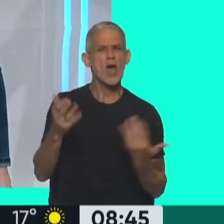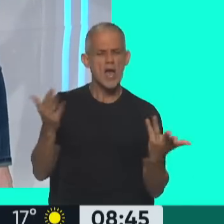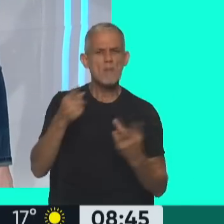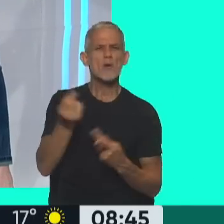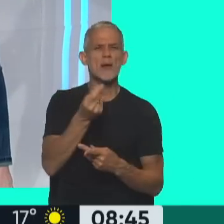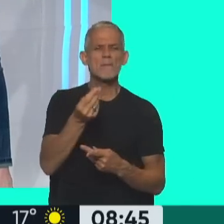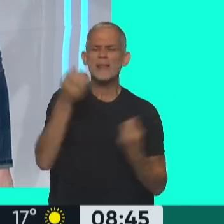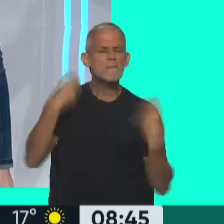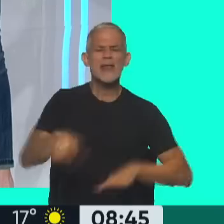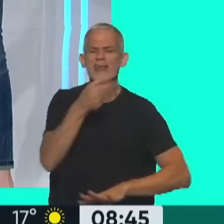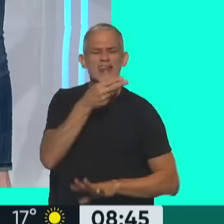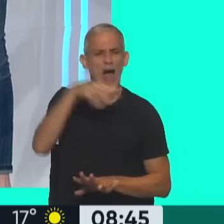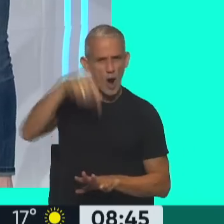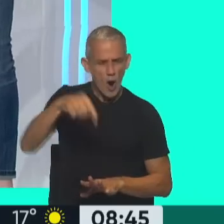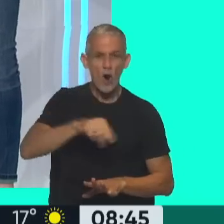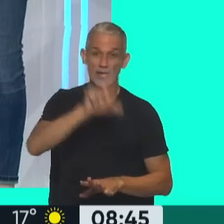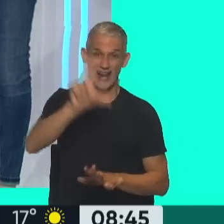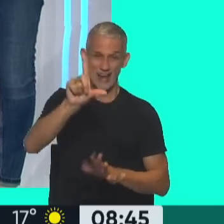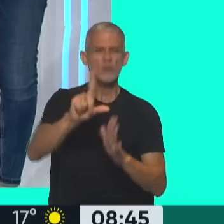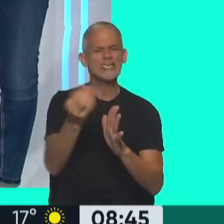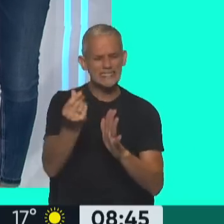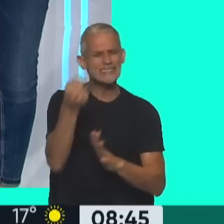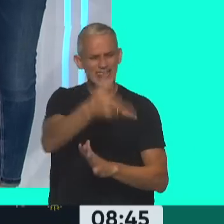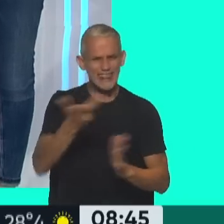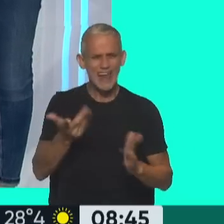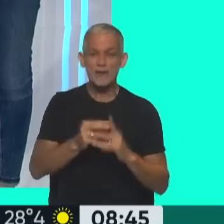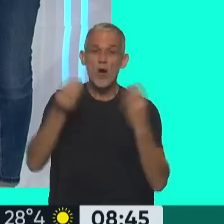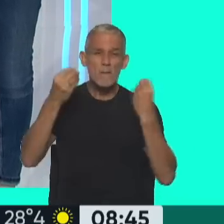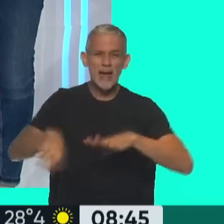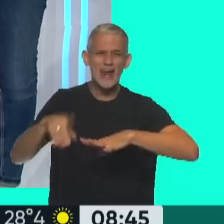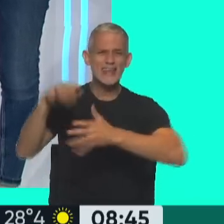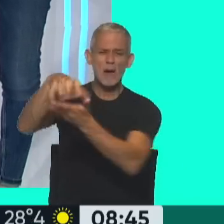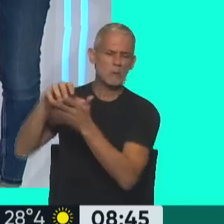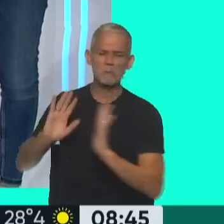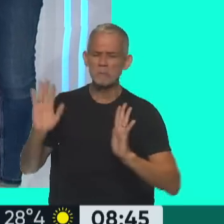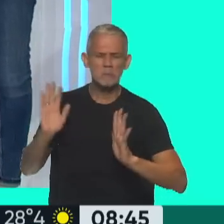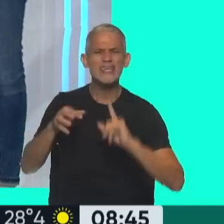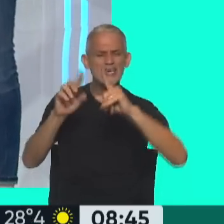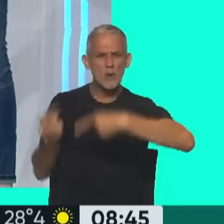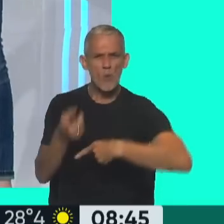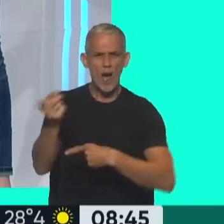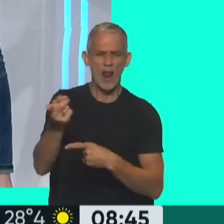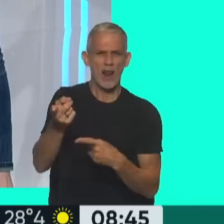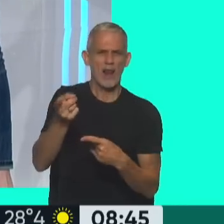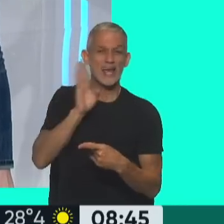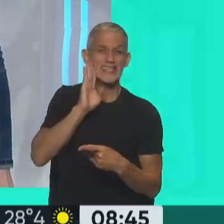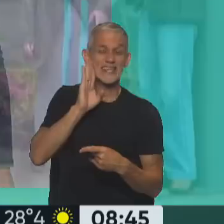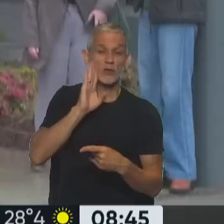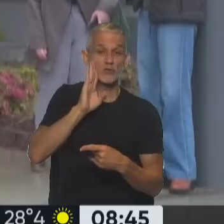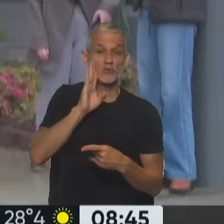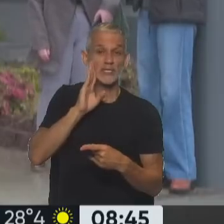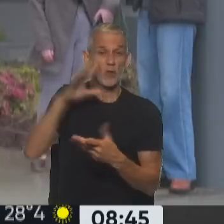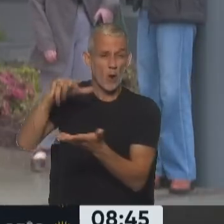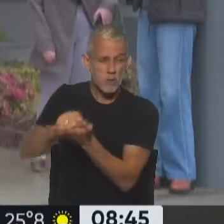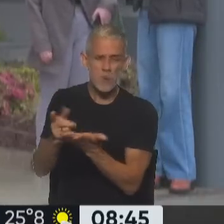su dinero desde hoy, desde el lunes, y que ninguna de las pérdidas asociadas a la intervención de los Estados Unidos a este